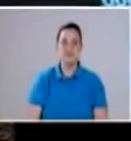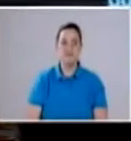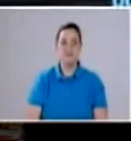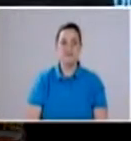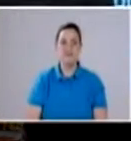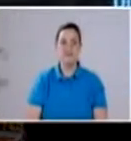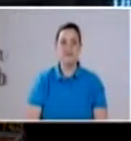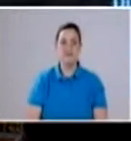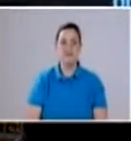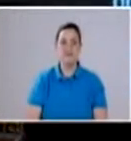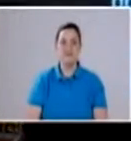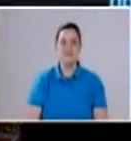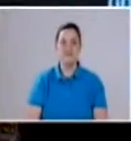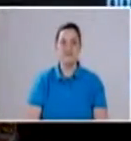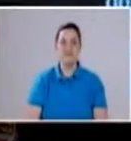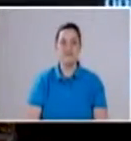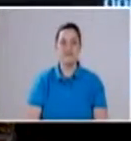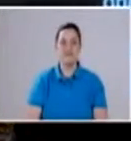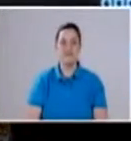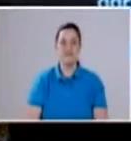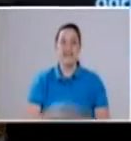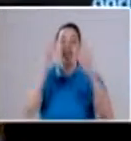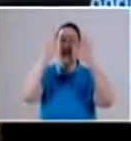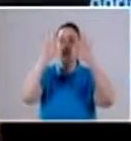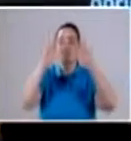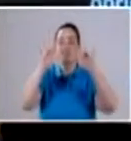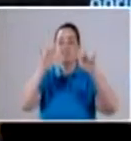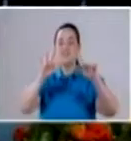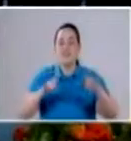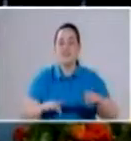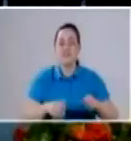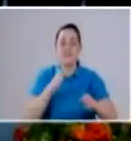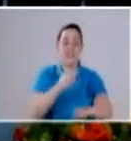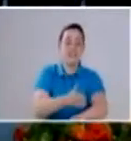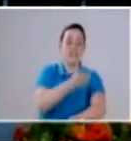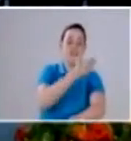Cual lluvia temprana.